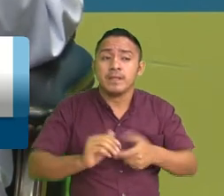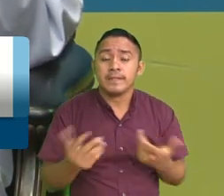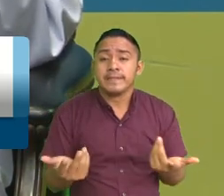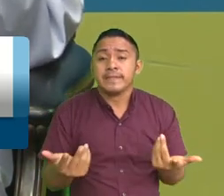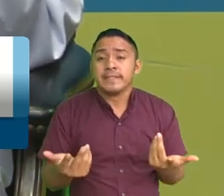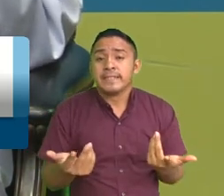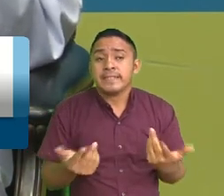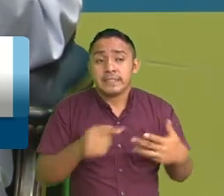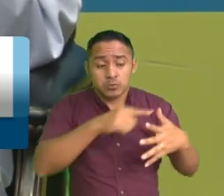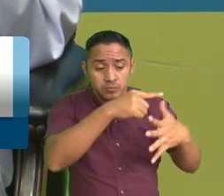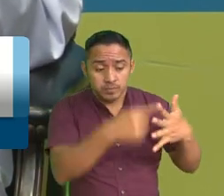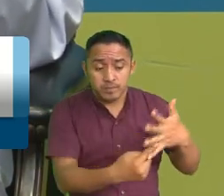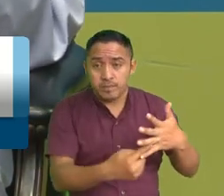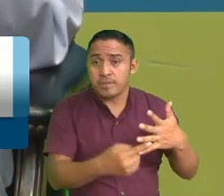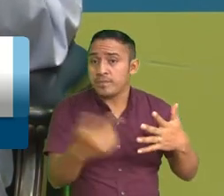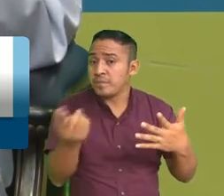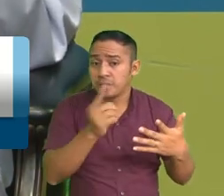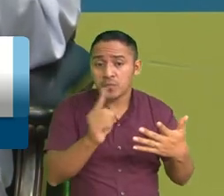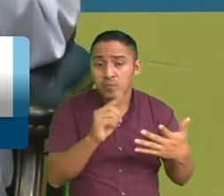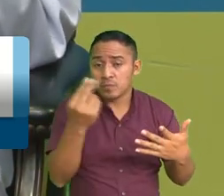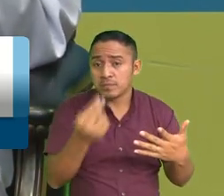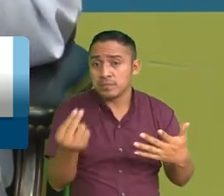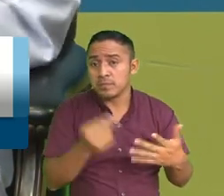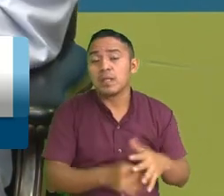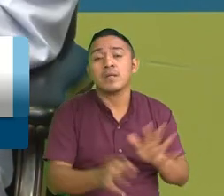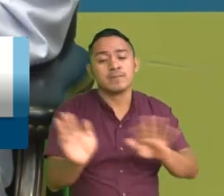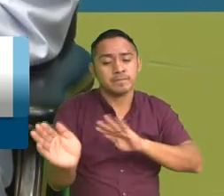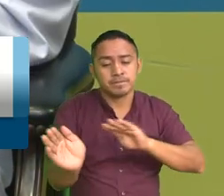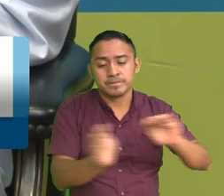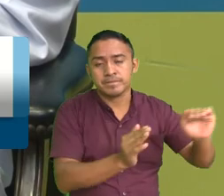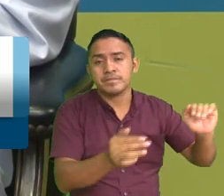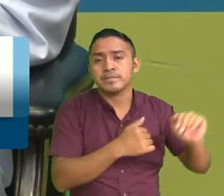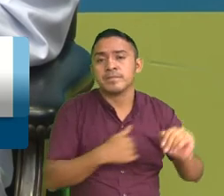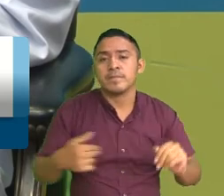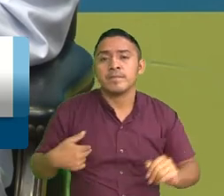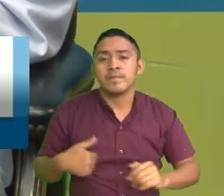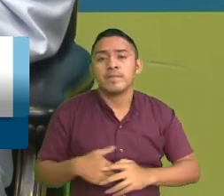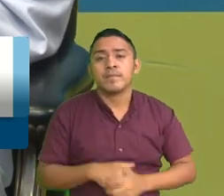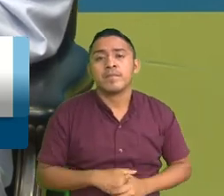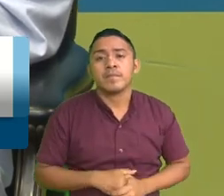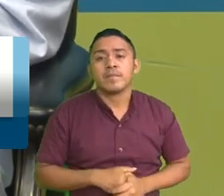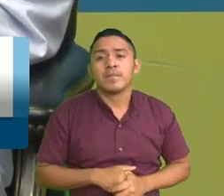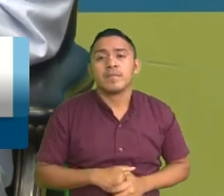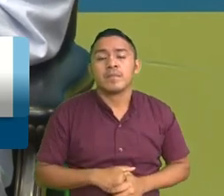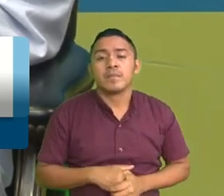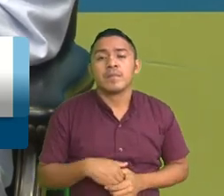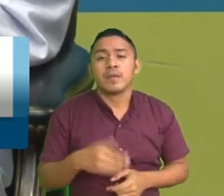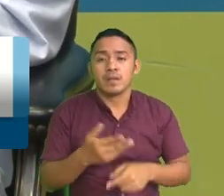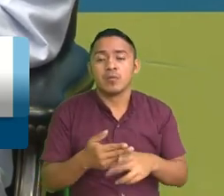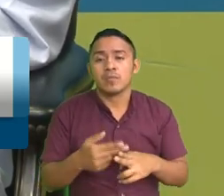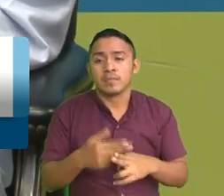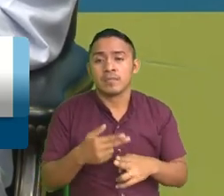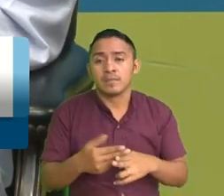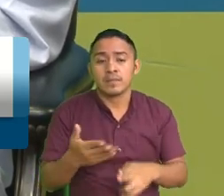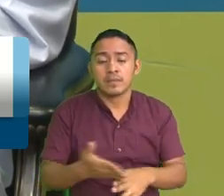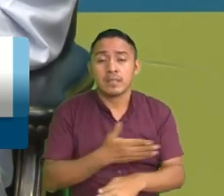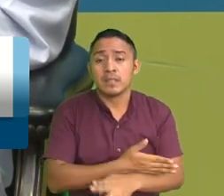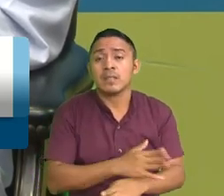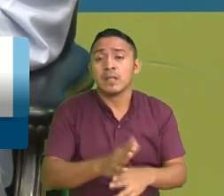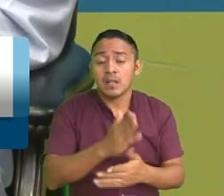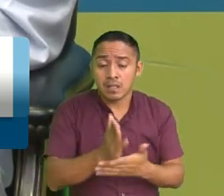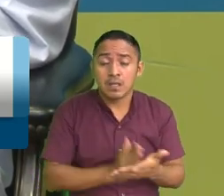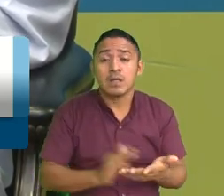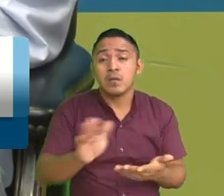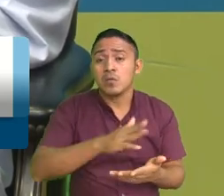si no te funcionan todas esas medidas, pasas al tratamiento. ¿Qué es lo que se usa? La mencionamos antes. Existen